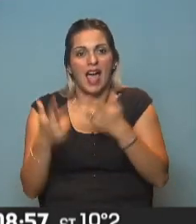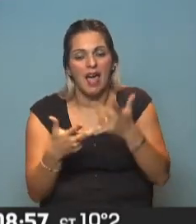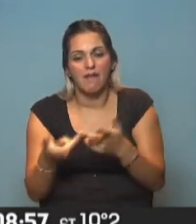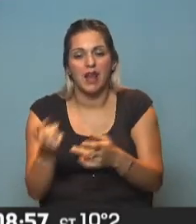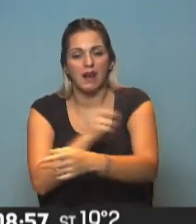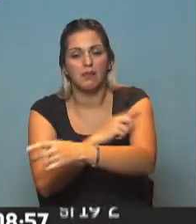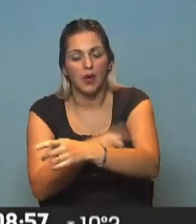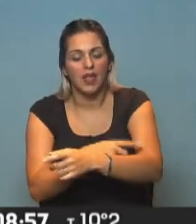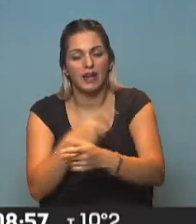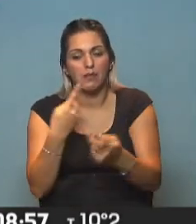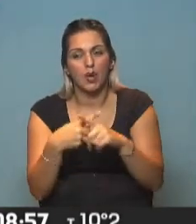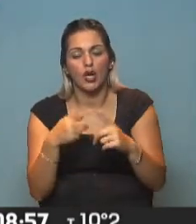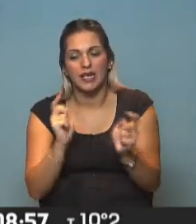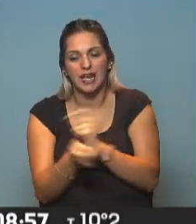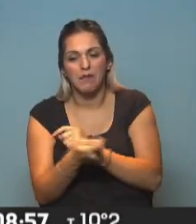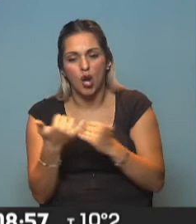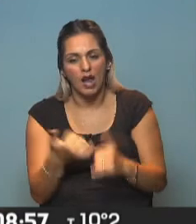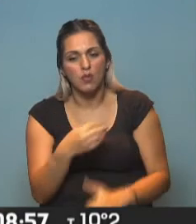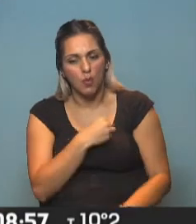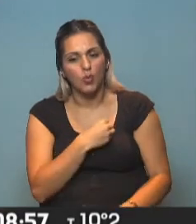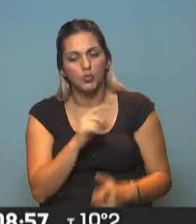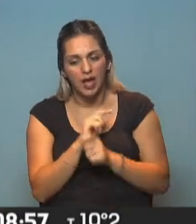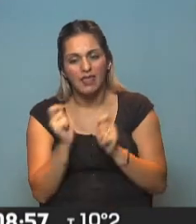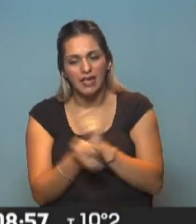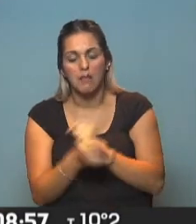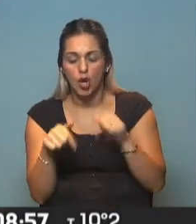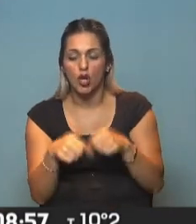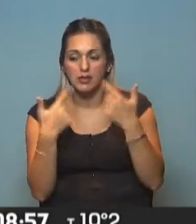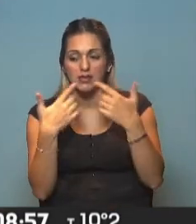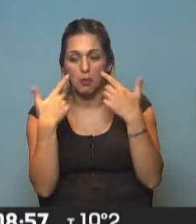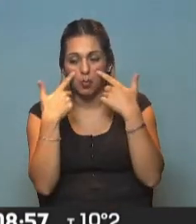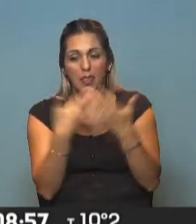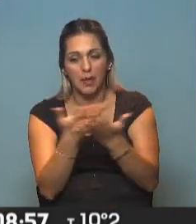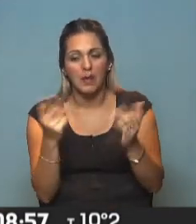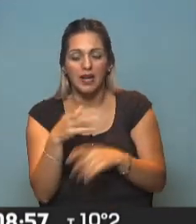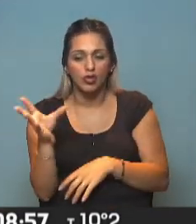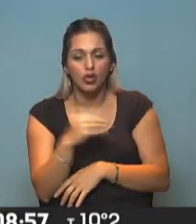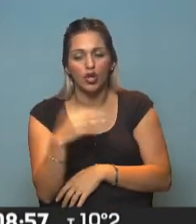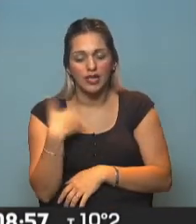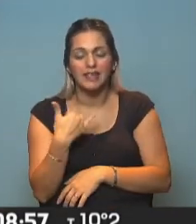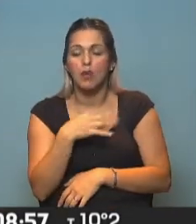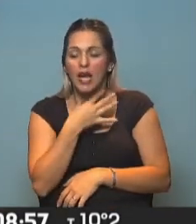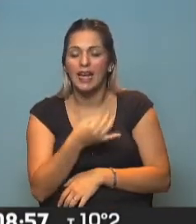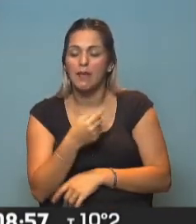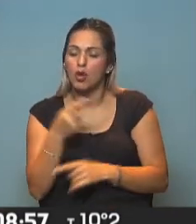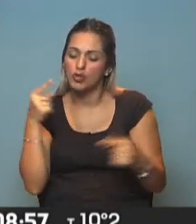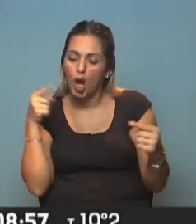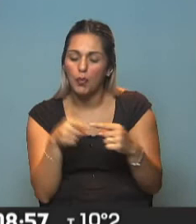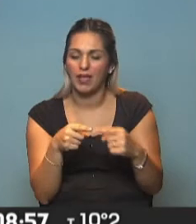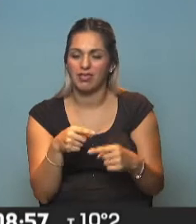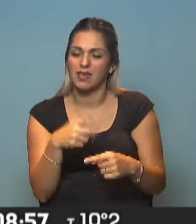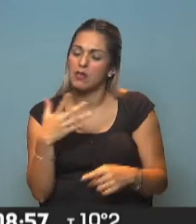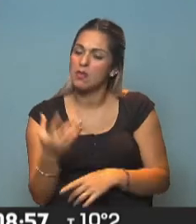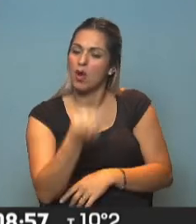entonces hay una voluntad de cambio y creo que eso está plasmado en los argentinos que queremos lograr aquello que nos